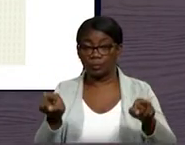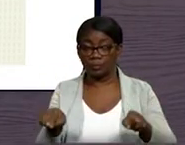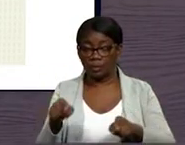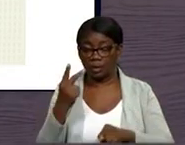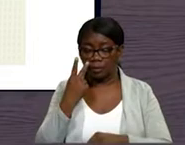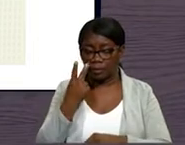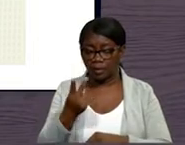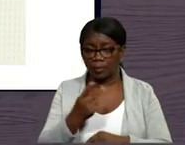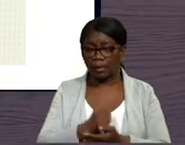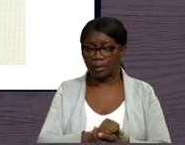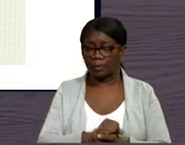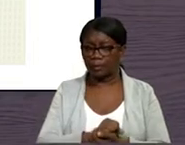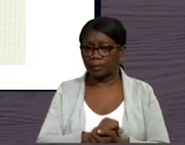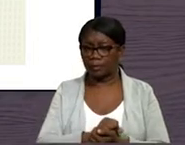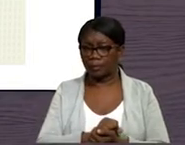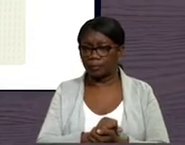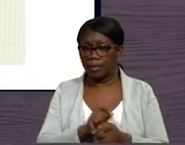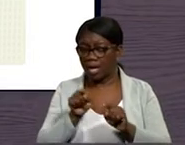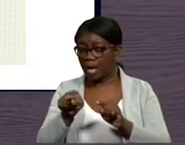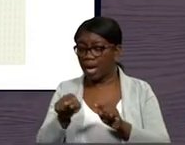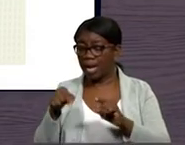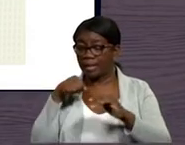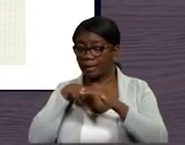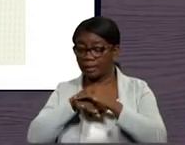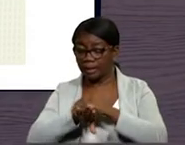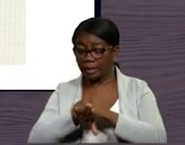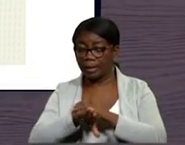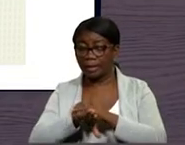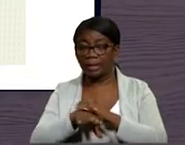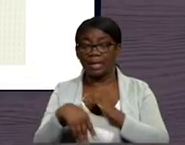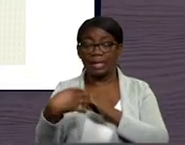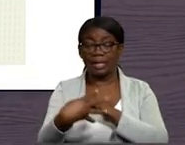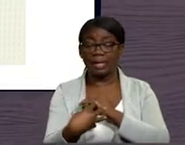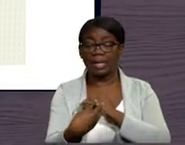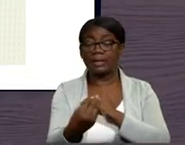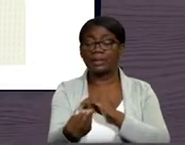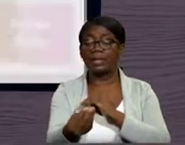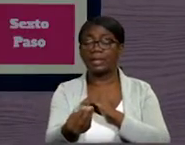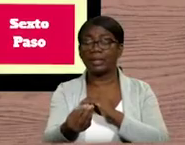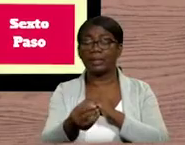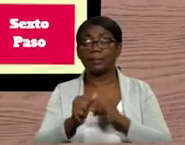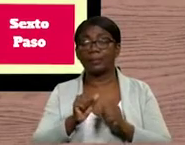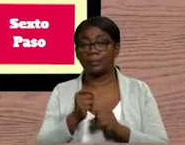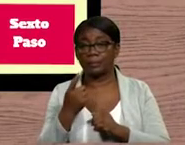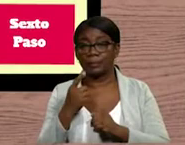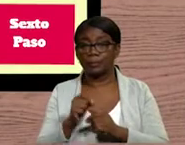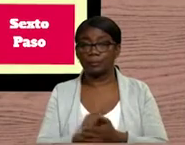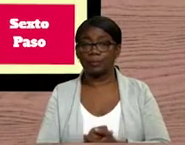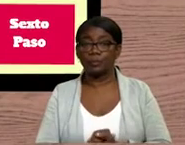te va a ubicar lo que son las entradas y lo que son las salidas.